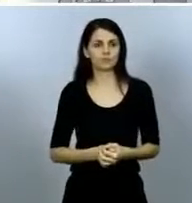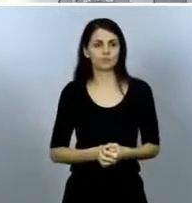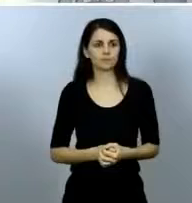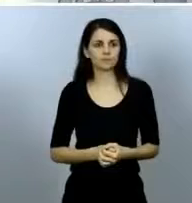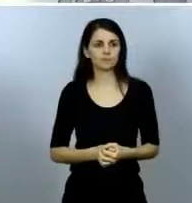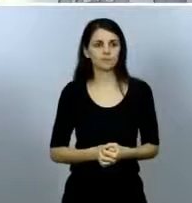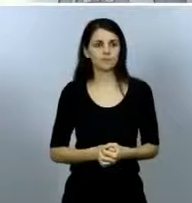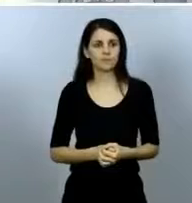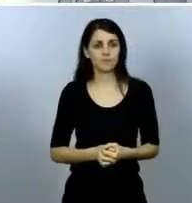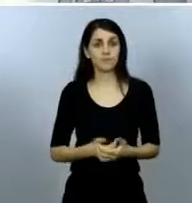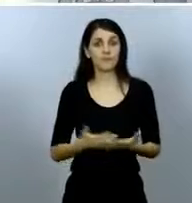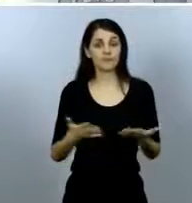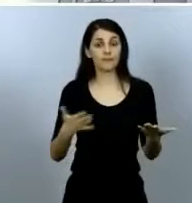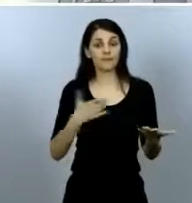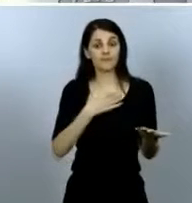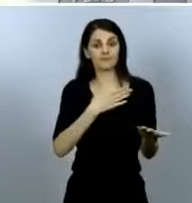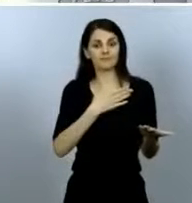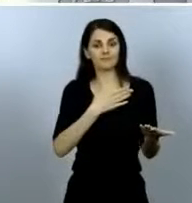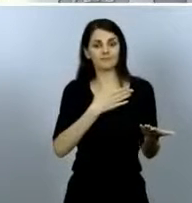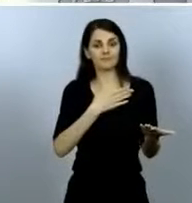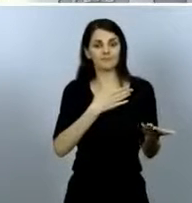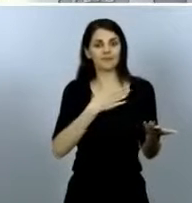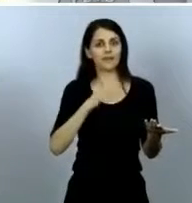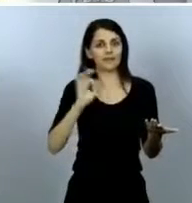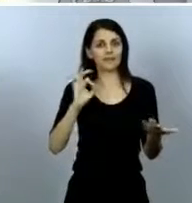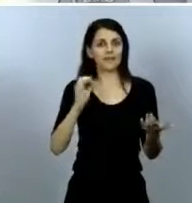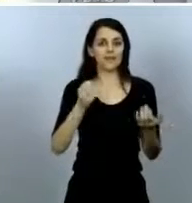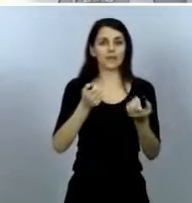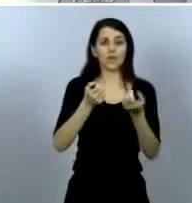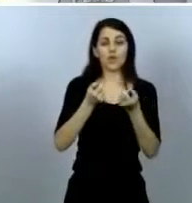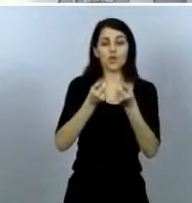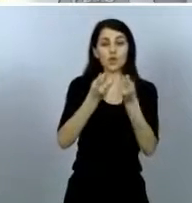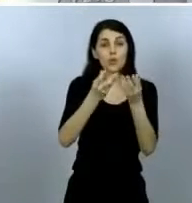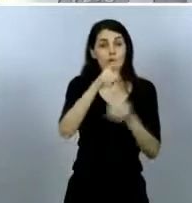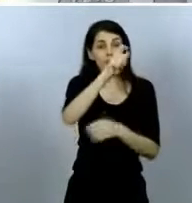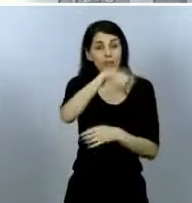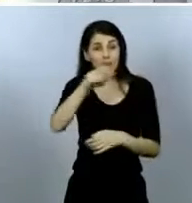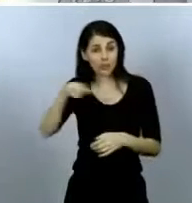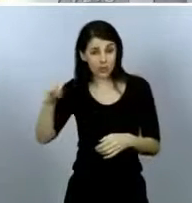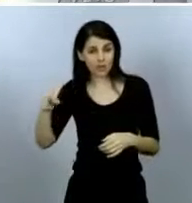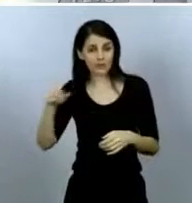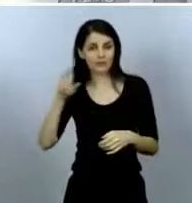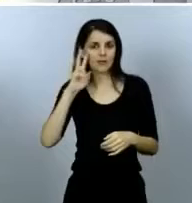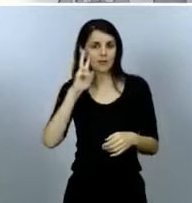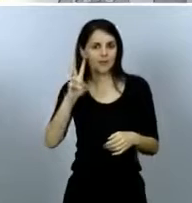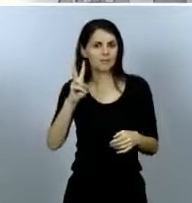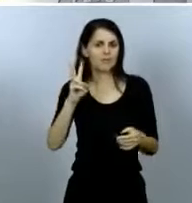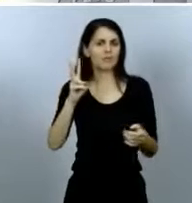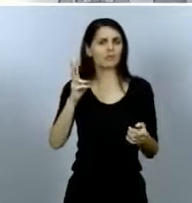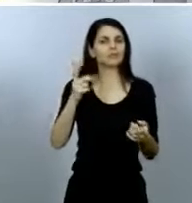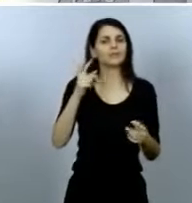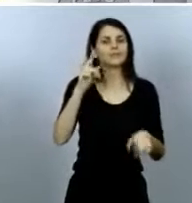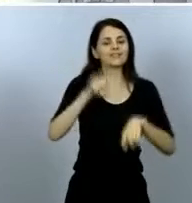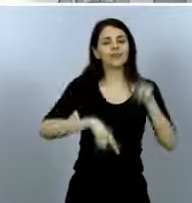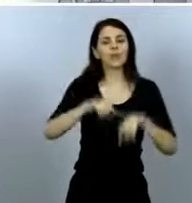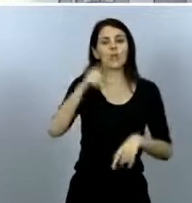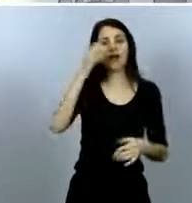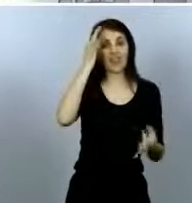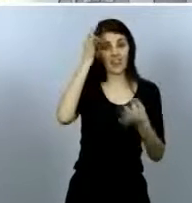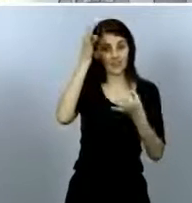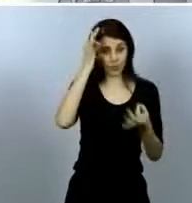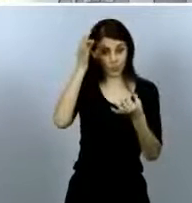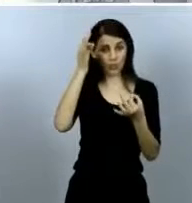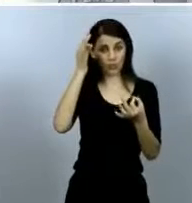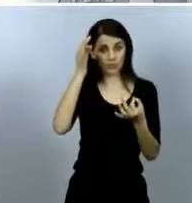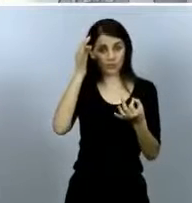de la pgje demi es mayor aunque en números brutos se nos queda en lugar de en un 19 con los datos que hemos detectado se nos acaba quedando con